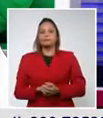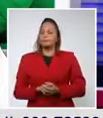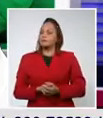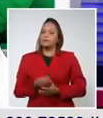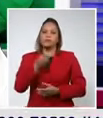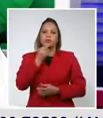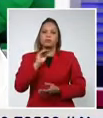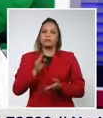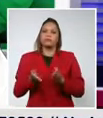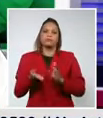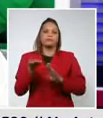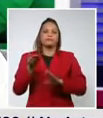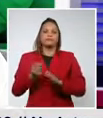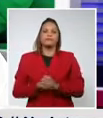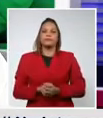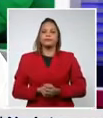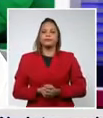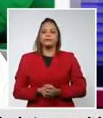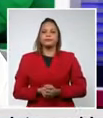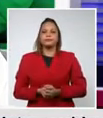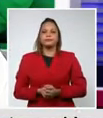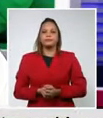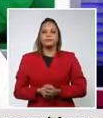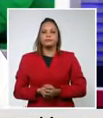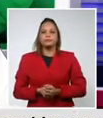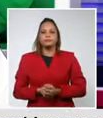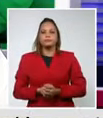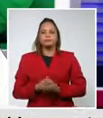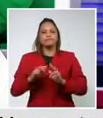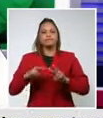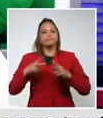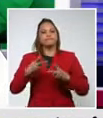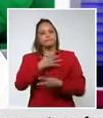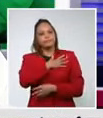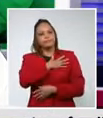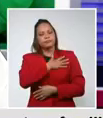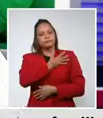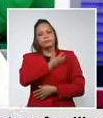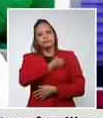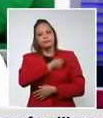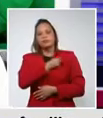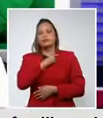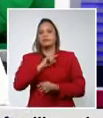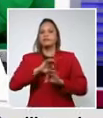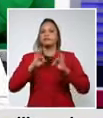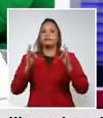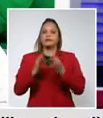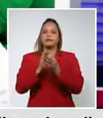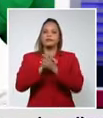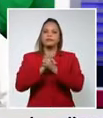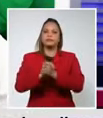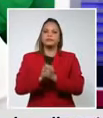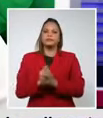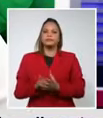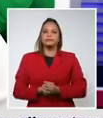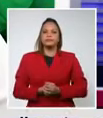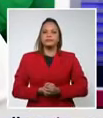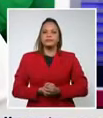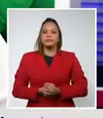fue posible su recuperación. Reiteramos nuestras condolencias a familiares y amistades.